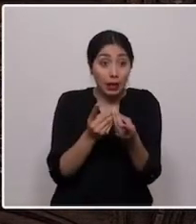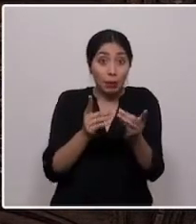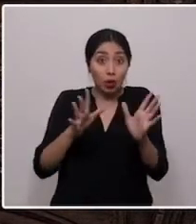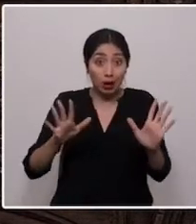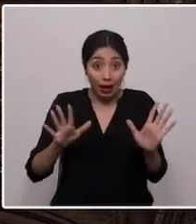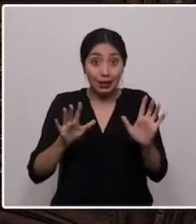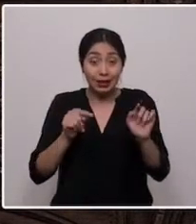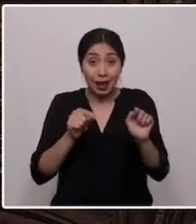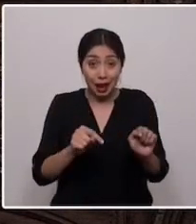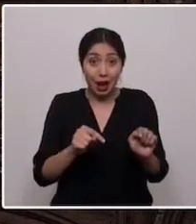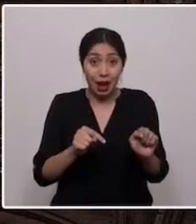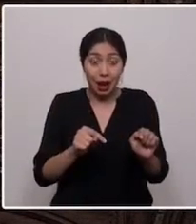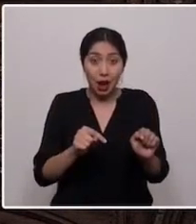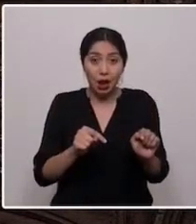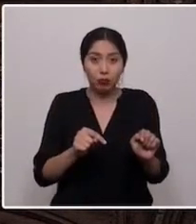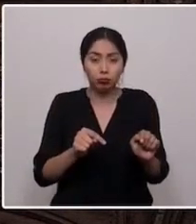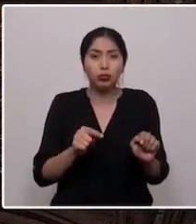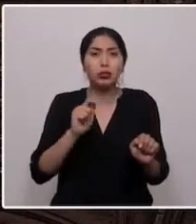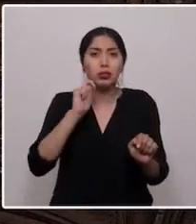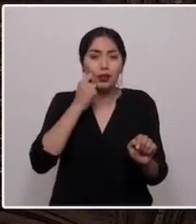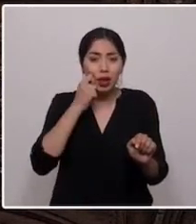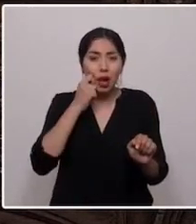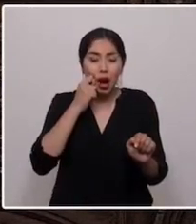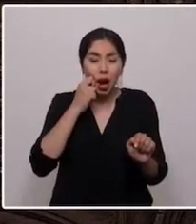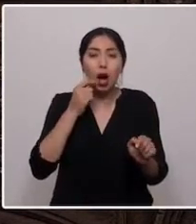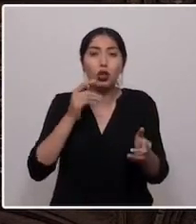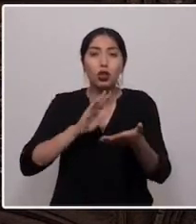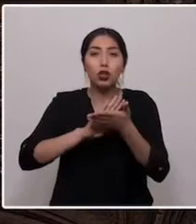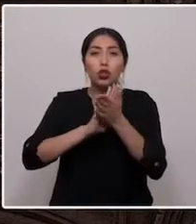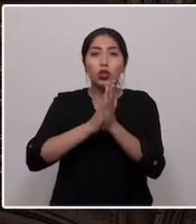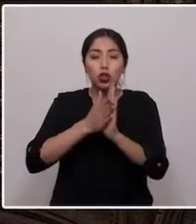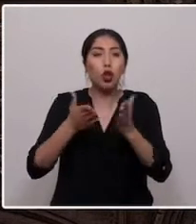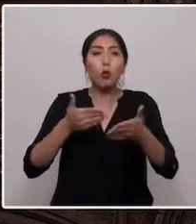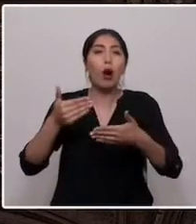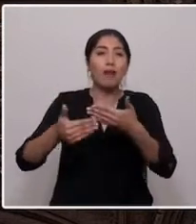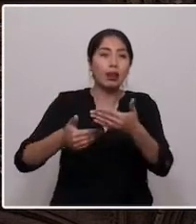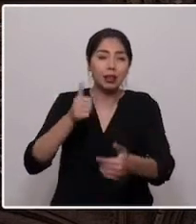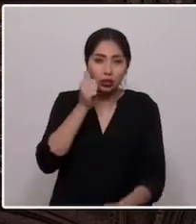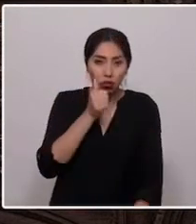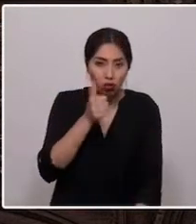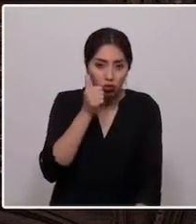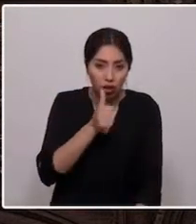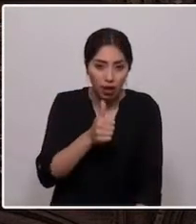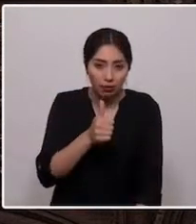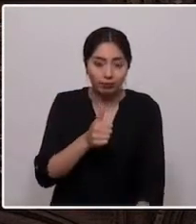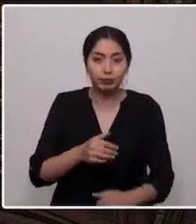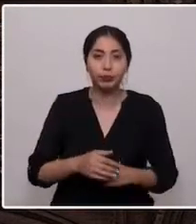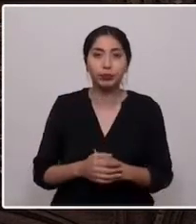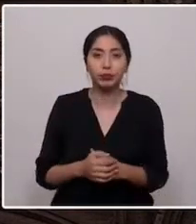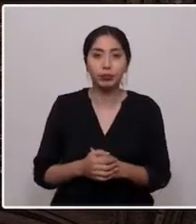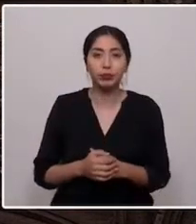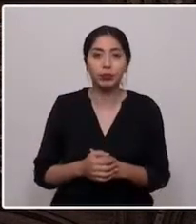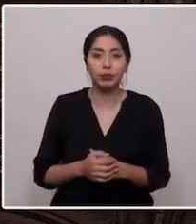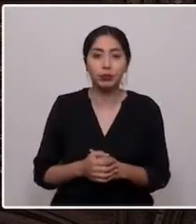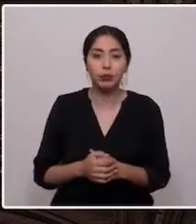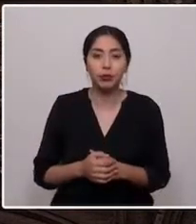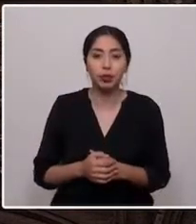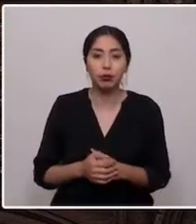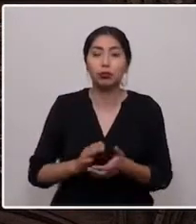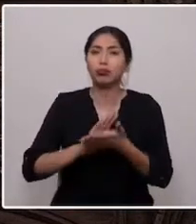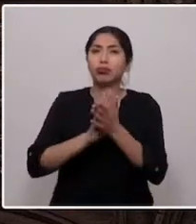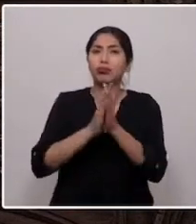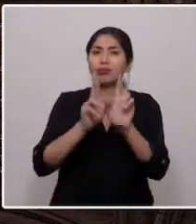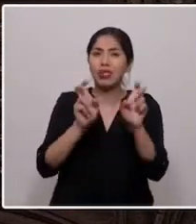desenvolvimiento asegura, que determine el curso a seguir en el día a día, alejándose de todo mesianismo dogmático